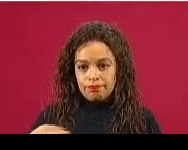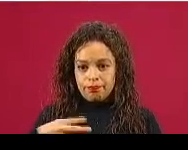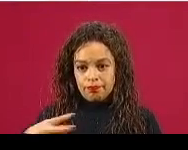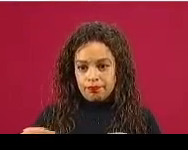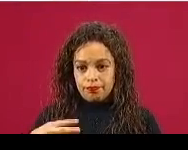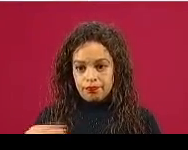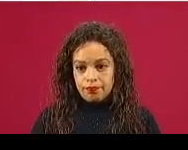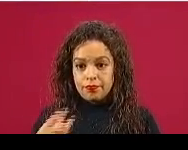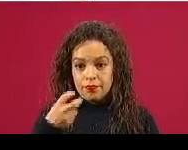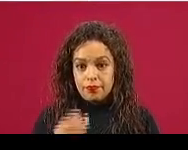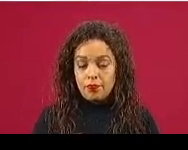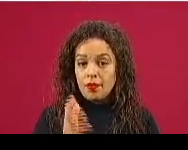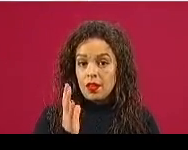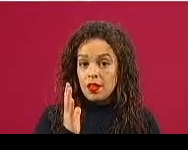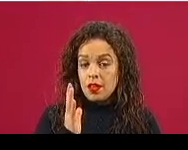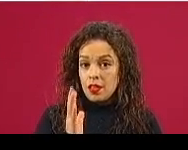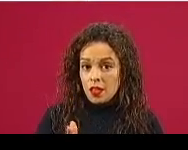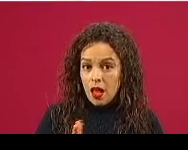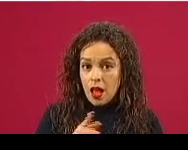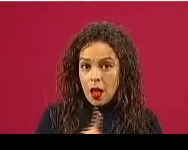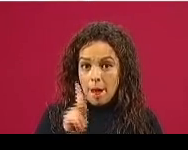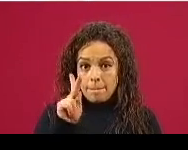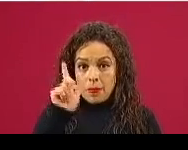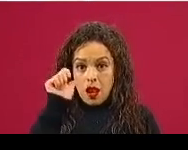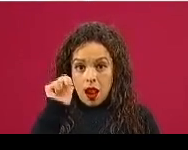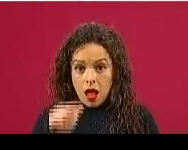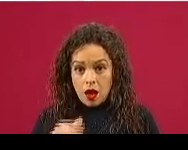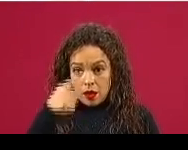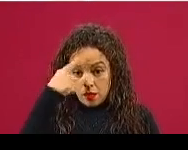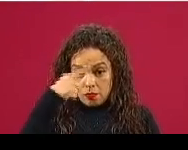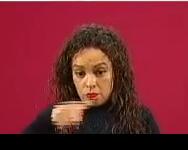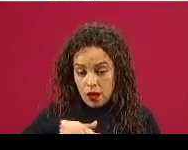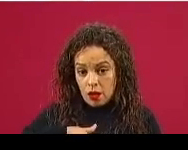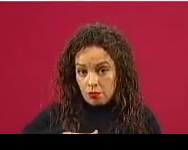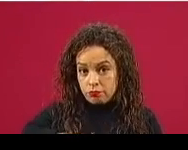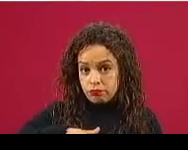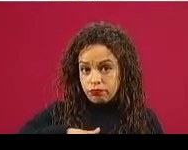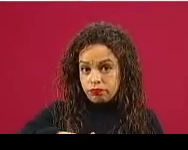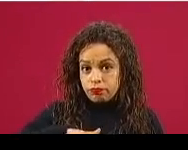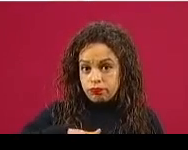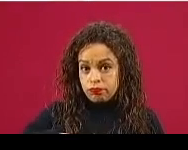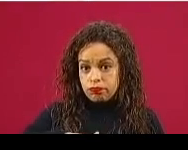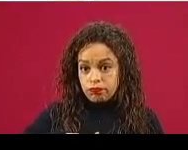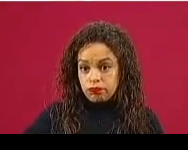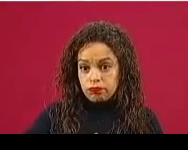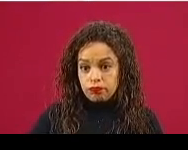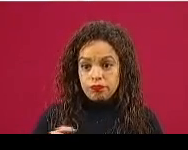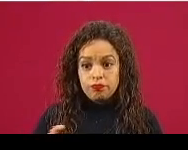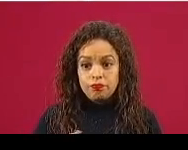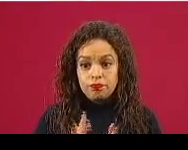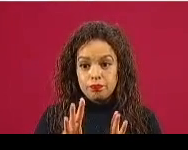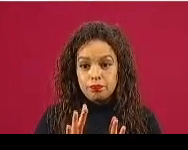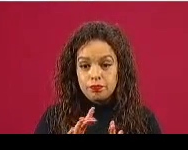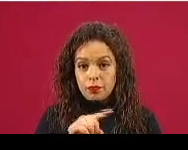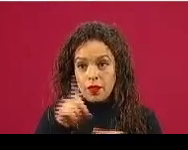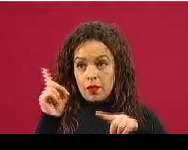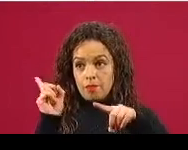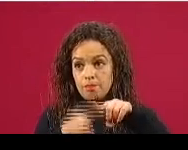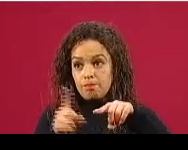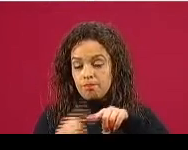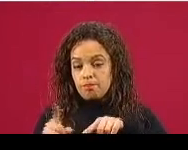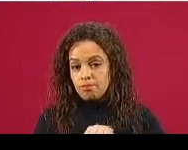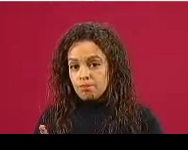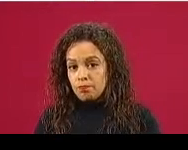están contemplados en un plan a mediano plazo, digamos, para revertir este desmantelamiento del